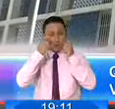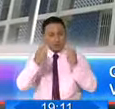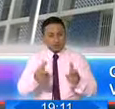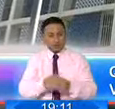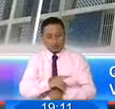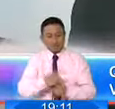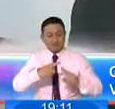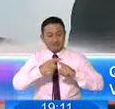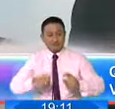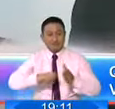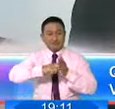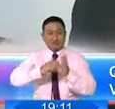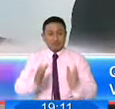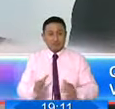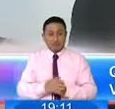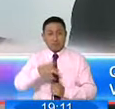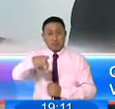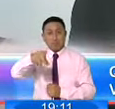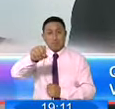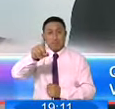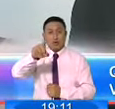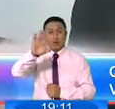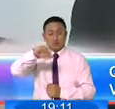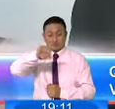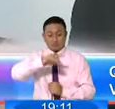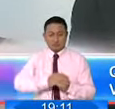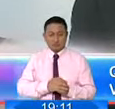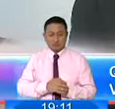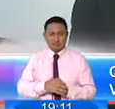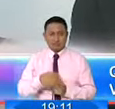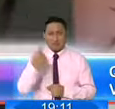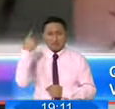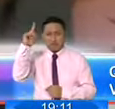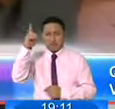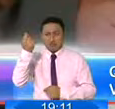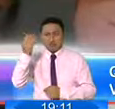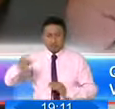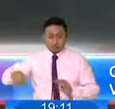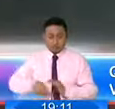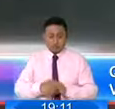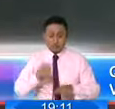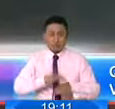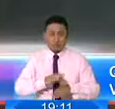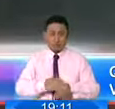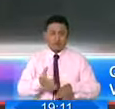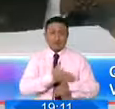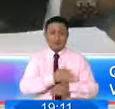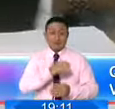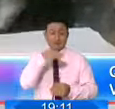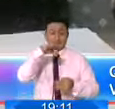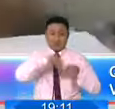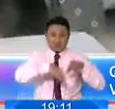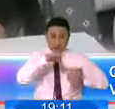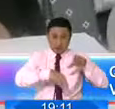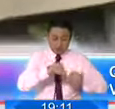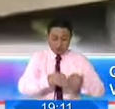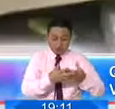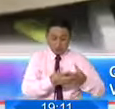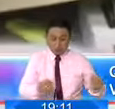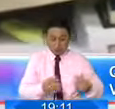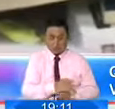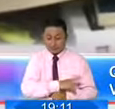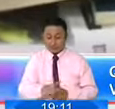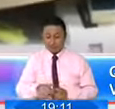el excontralor Carlos Pollitt habría recibido millonarias transferencias por haber desvanecido glosas y aprobado informes que le permitieron a la